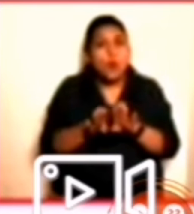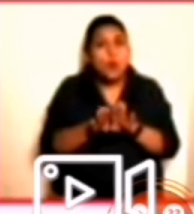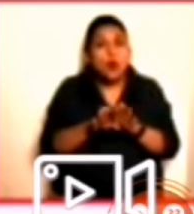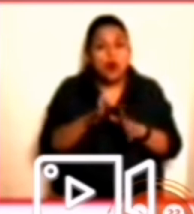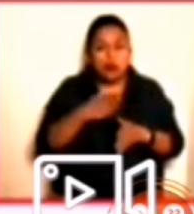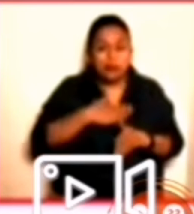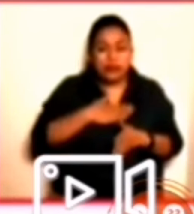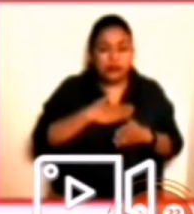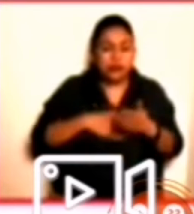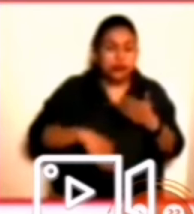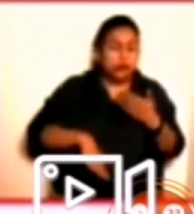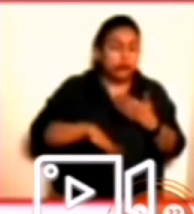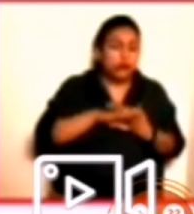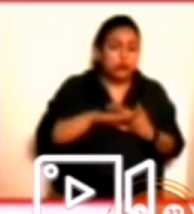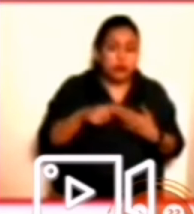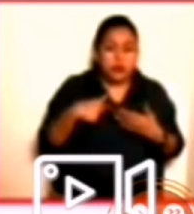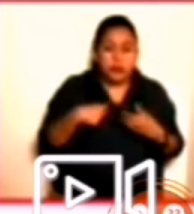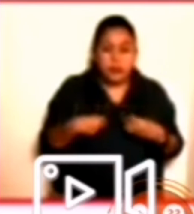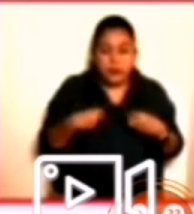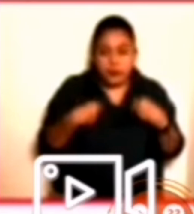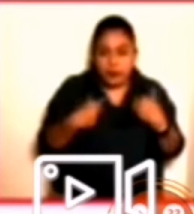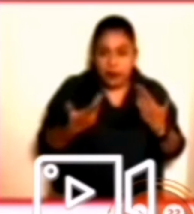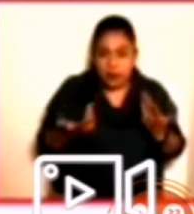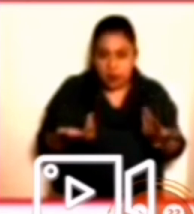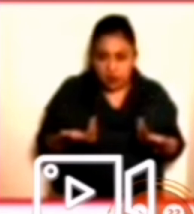cómo nos afecta en la vida